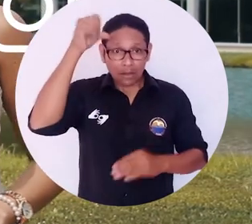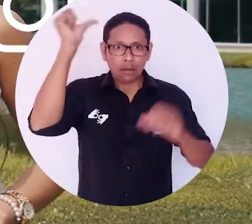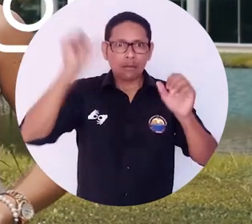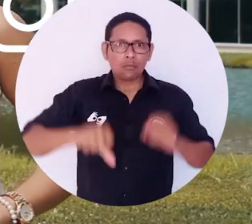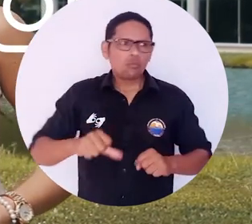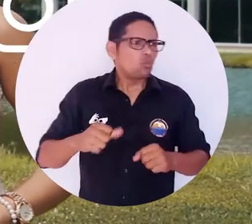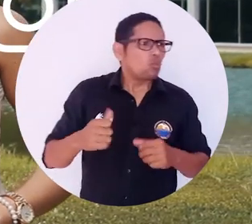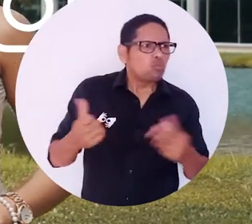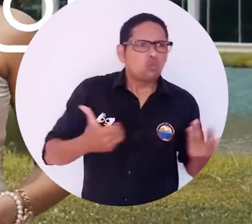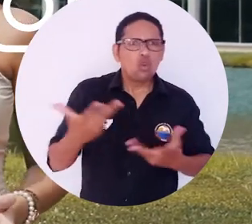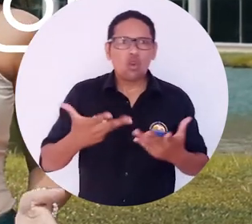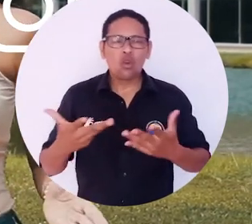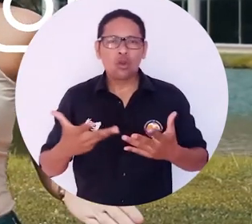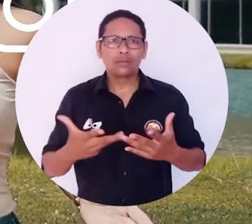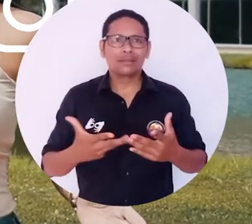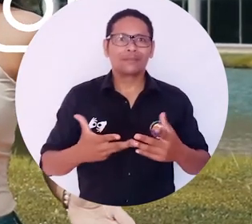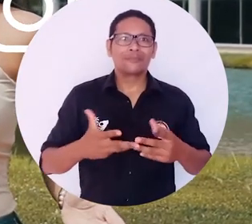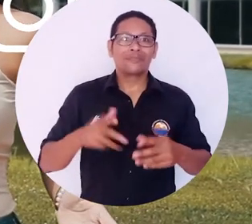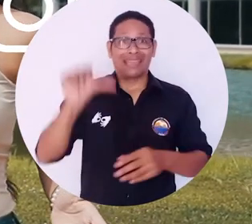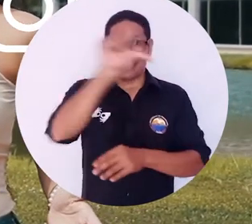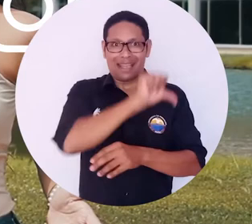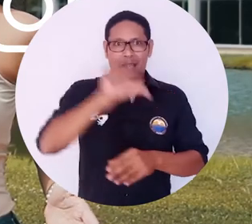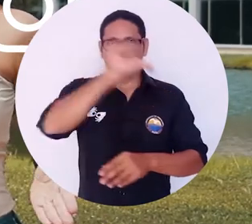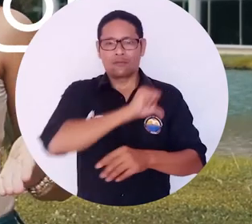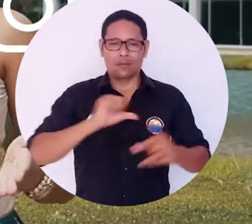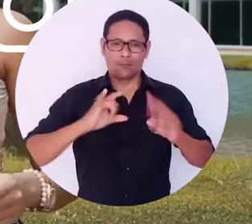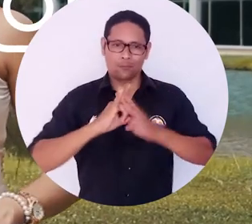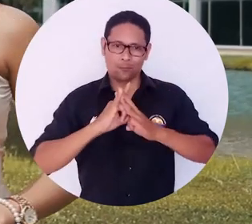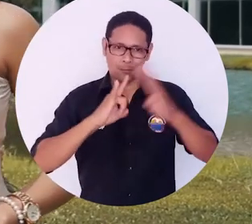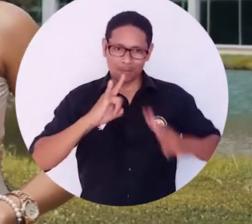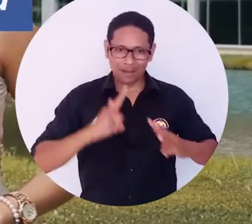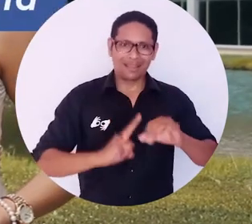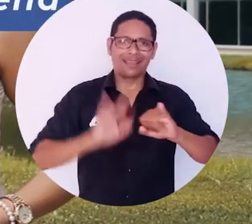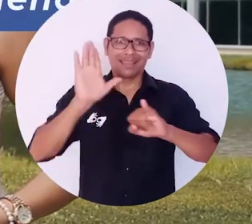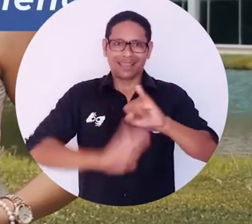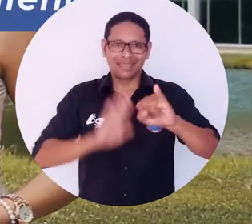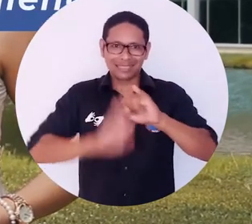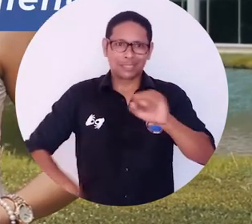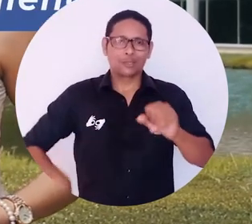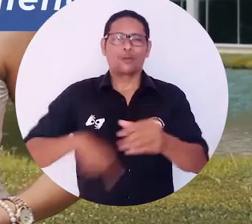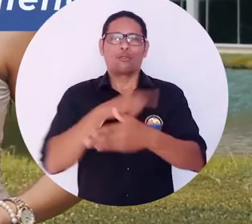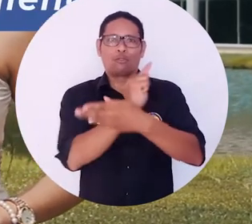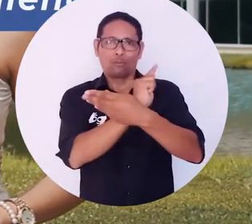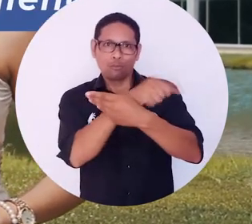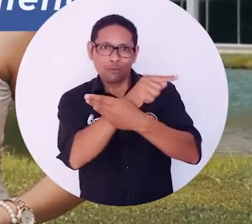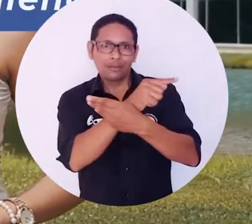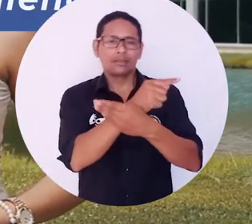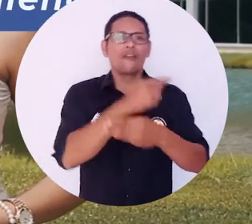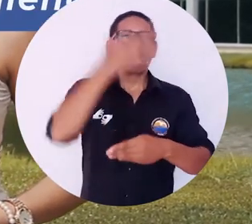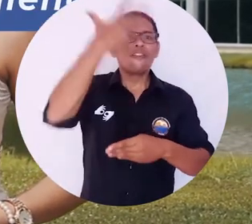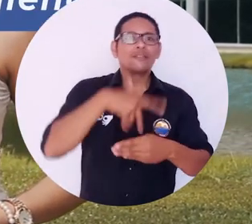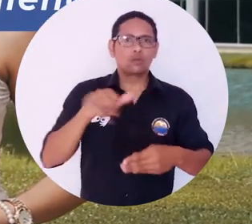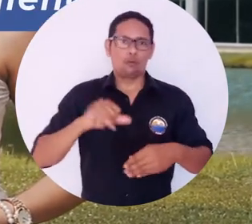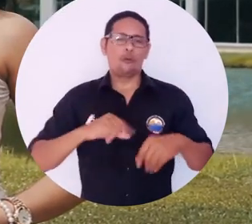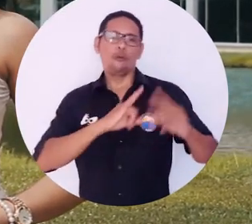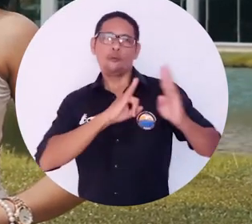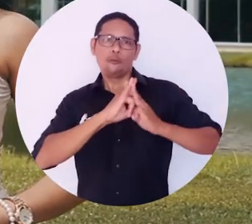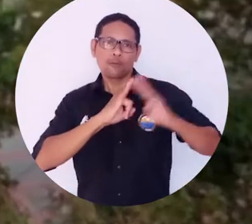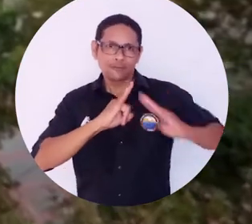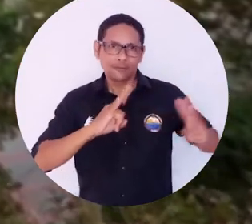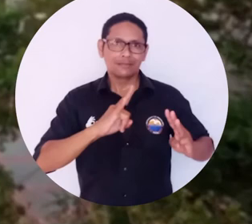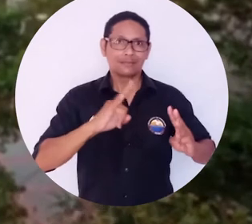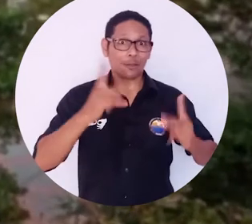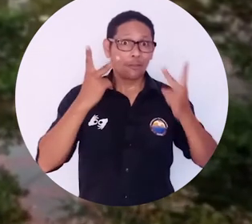redes institucionales, @UniMagdalena para Instagram y Twitter y Universidad del Magdalena en Facebook. Hasta pronto.